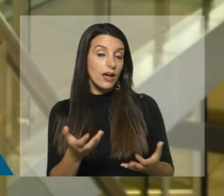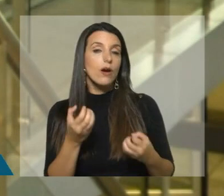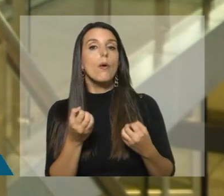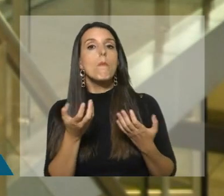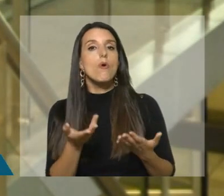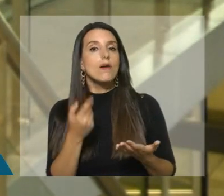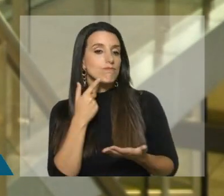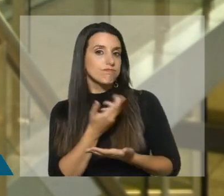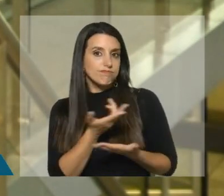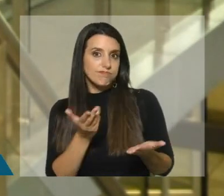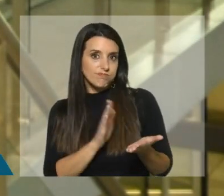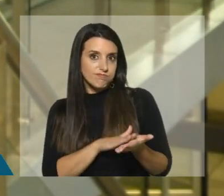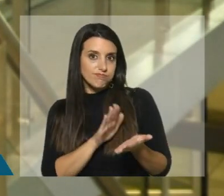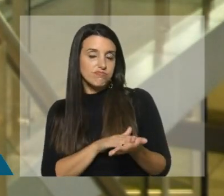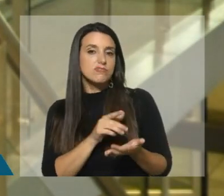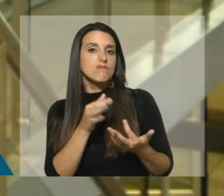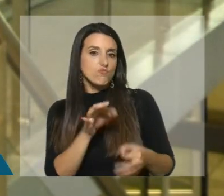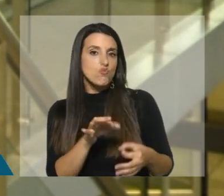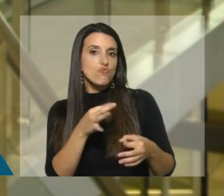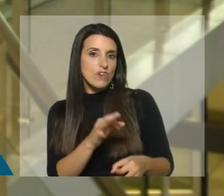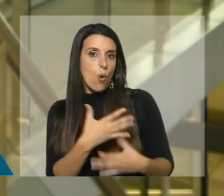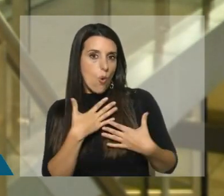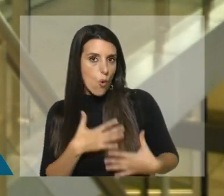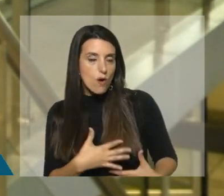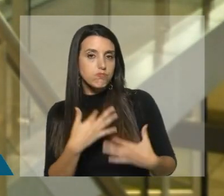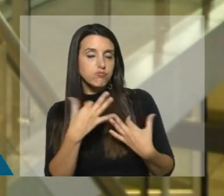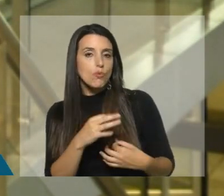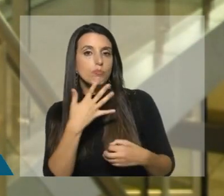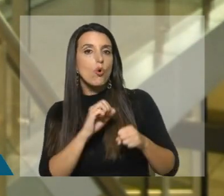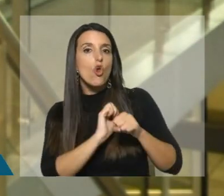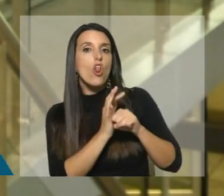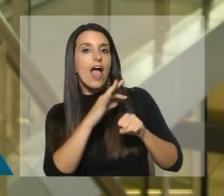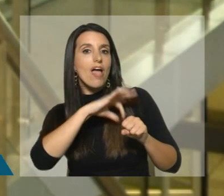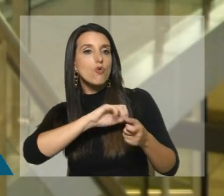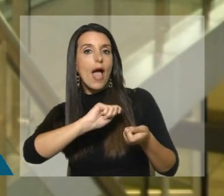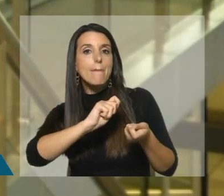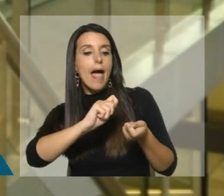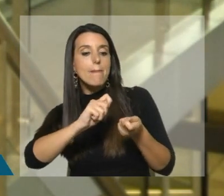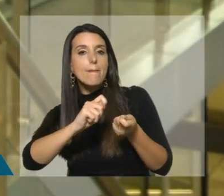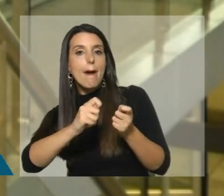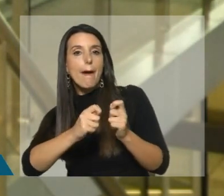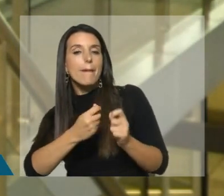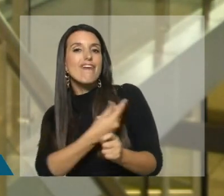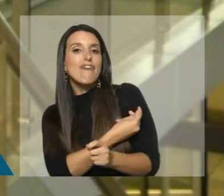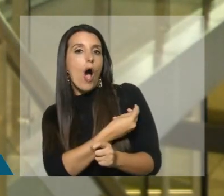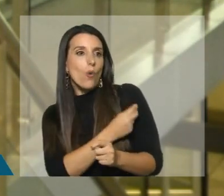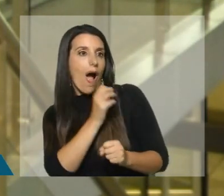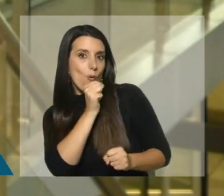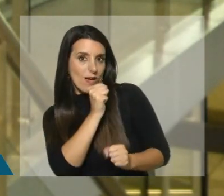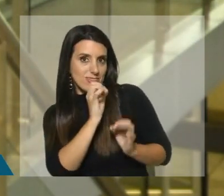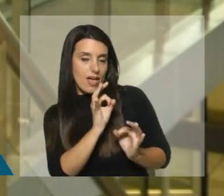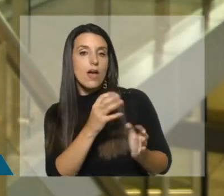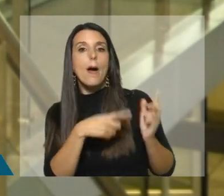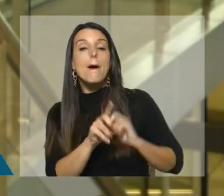porque ha demostrado que es efectiva ante las nuevas cepas que están circulando. Si bien